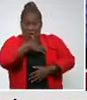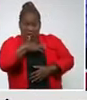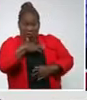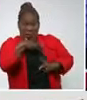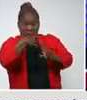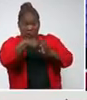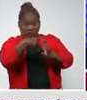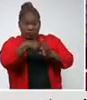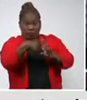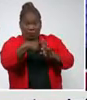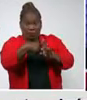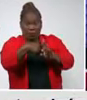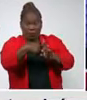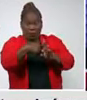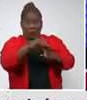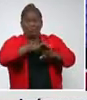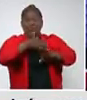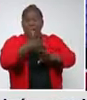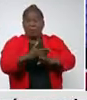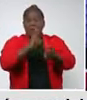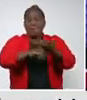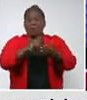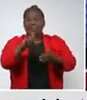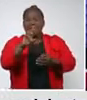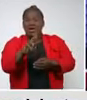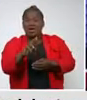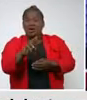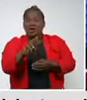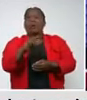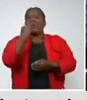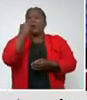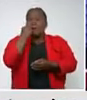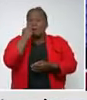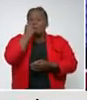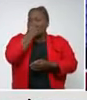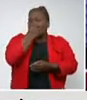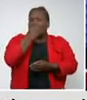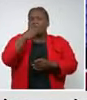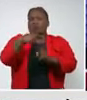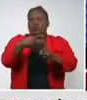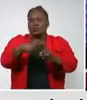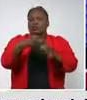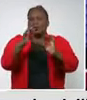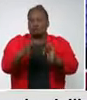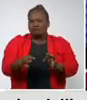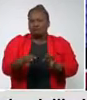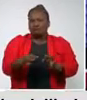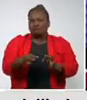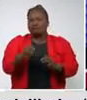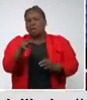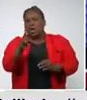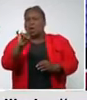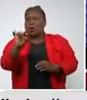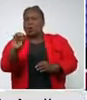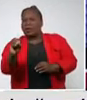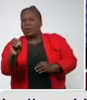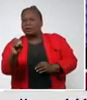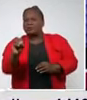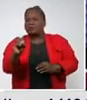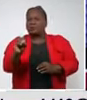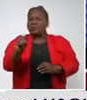después el PCR da positivo, que es el confirmatorio. Una concordancia entre un 90 y un